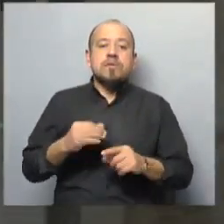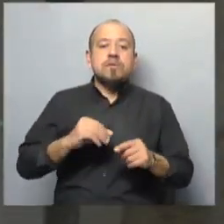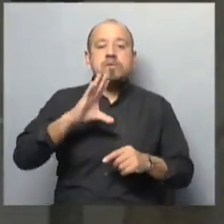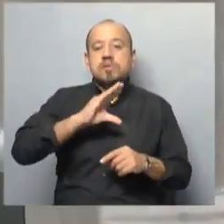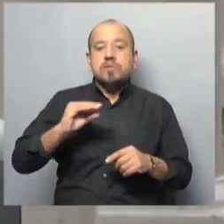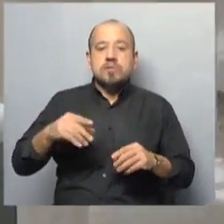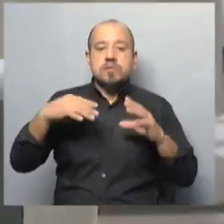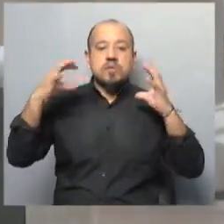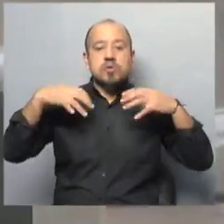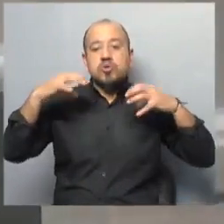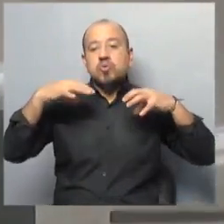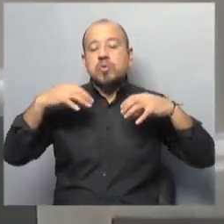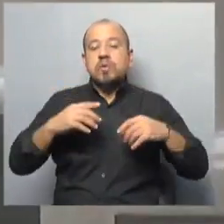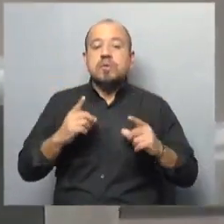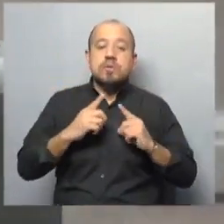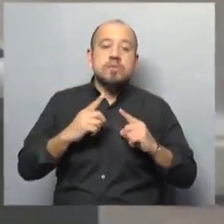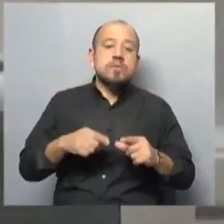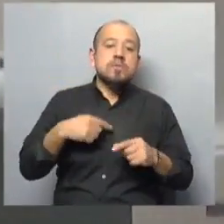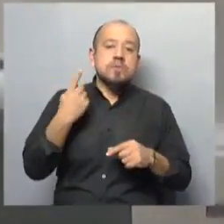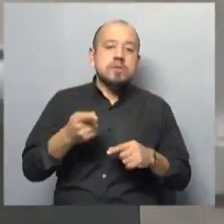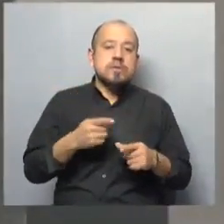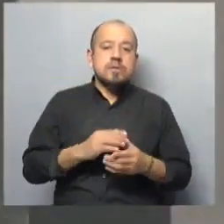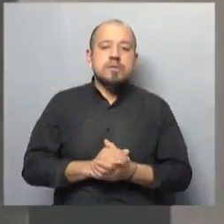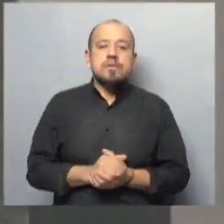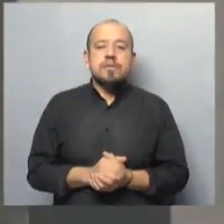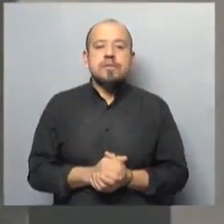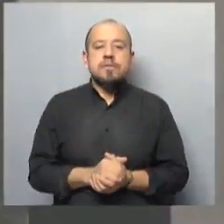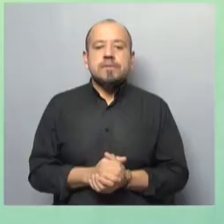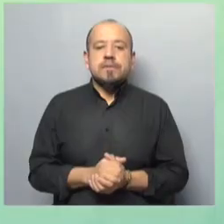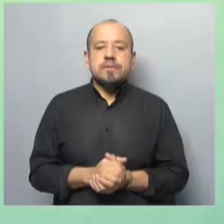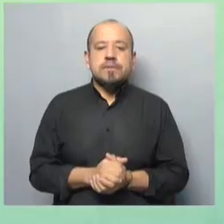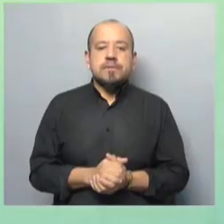en las precipitaciones esperables para la época del año.